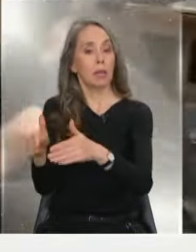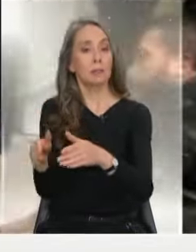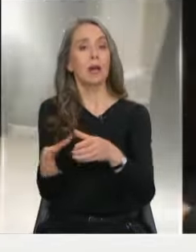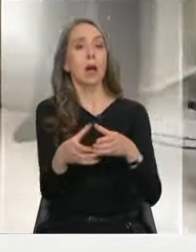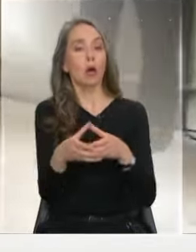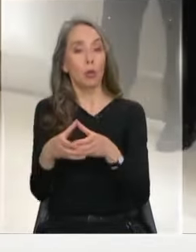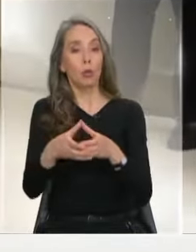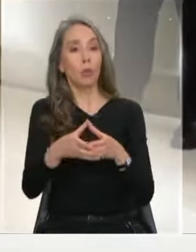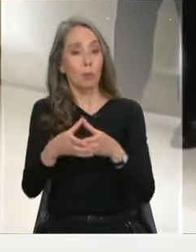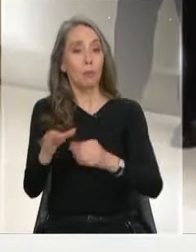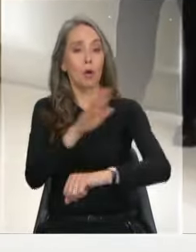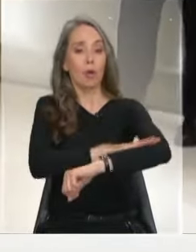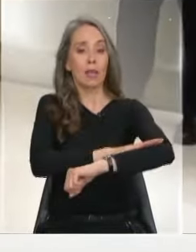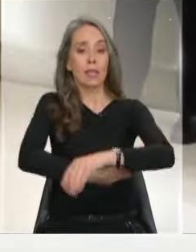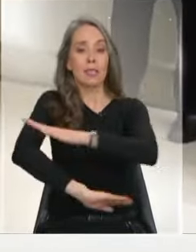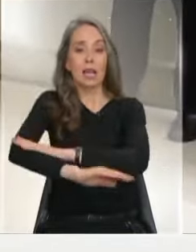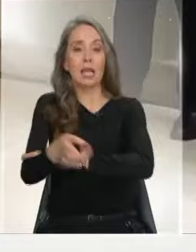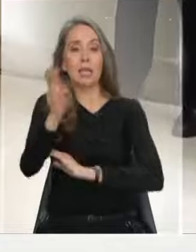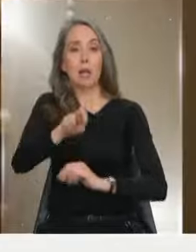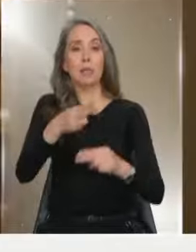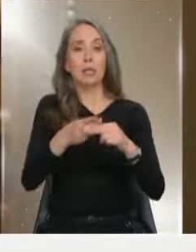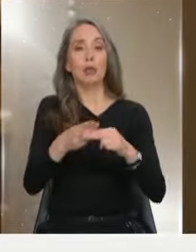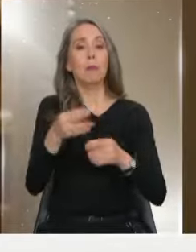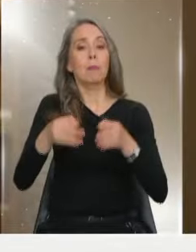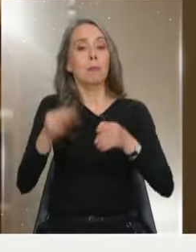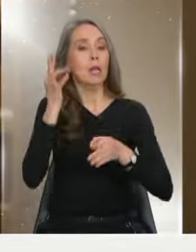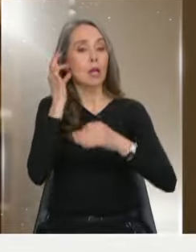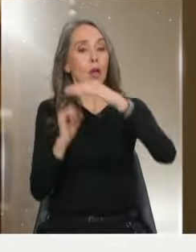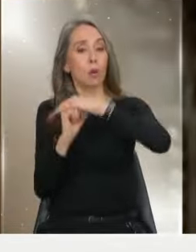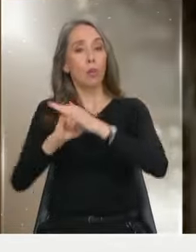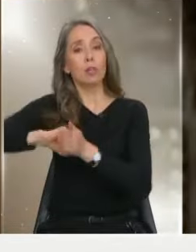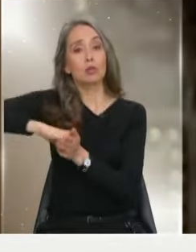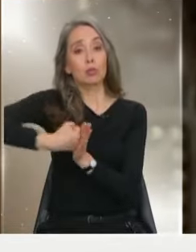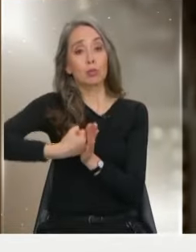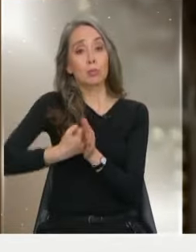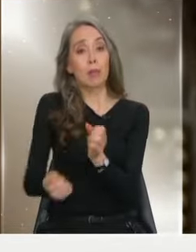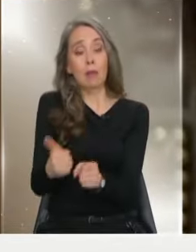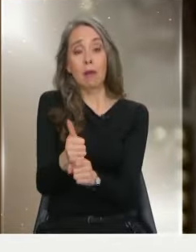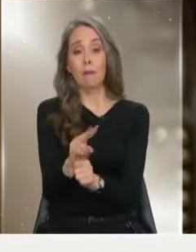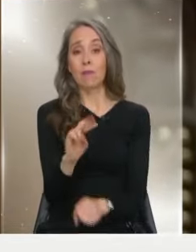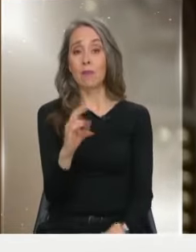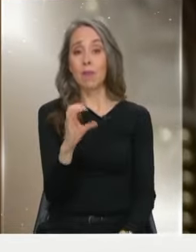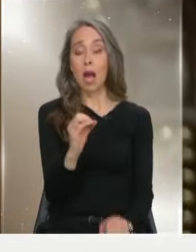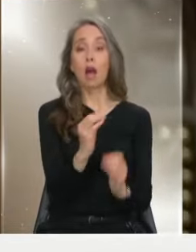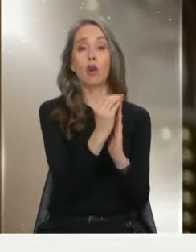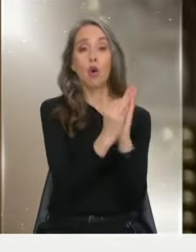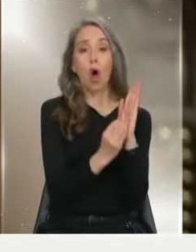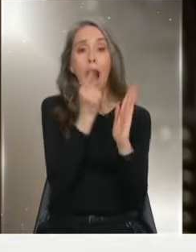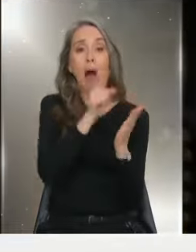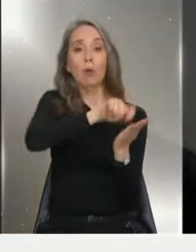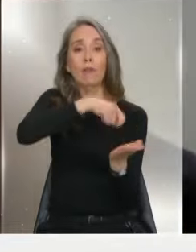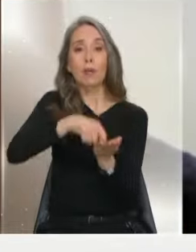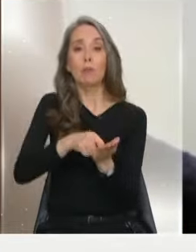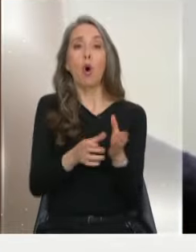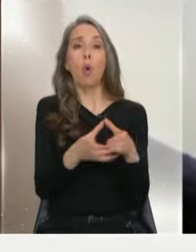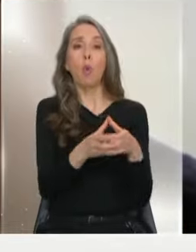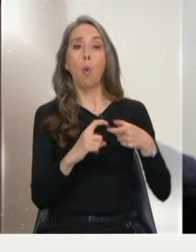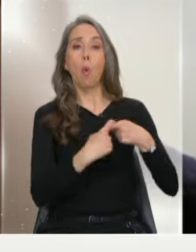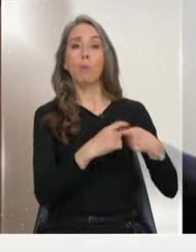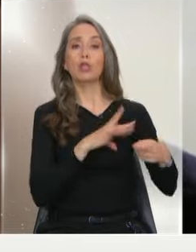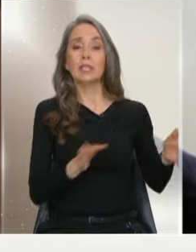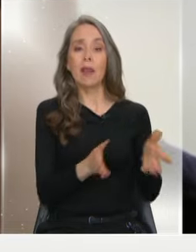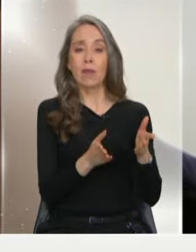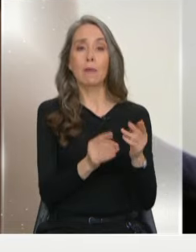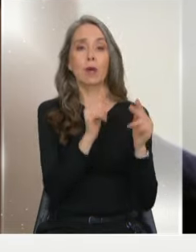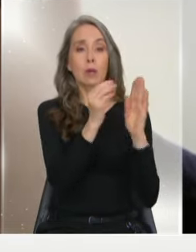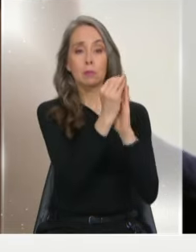e izquierdas un nombre se repite, el de la ministra suspendida Ángela Vivanco. La acusación de Chile Vamos tiene dos capítulos.